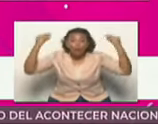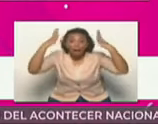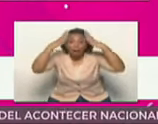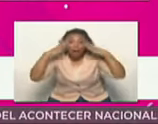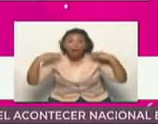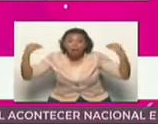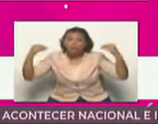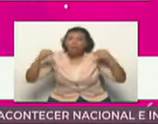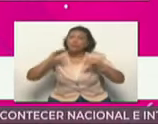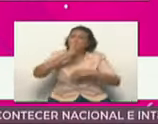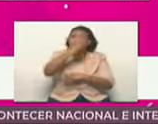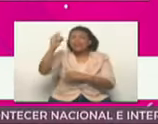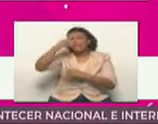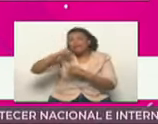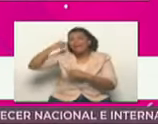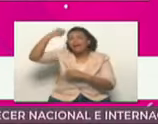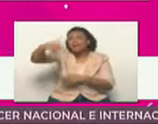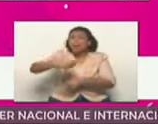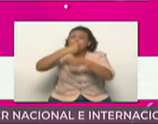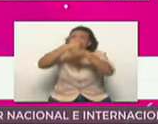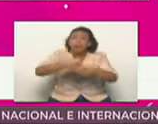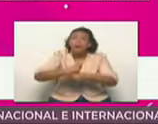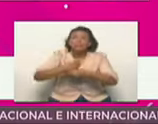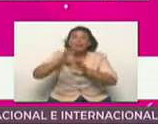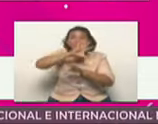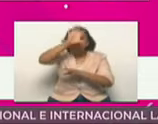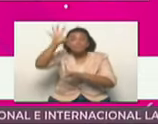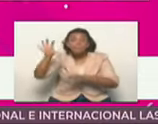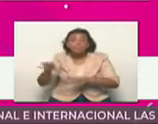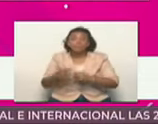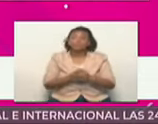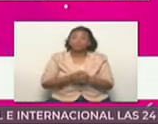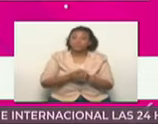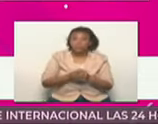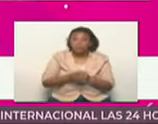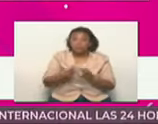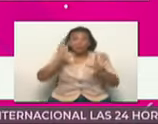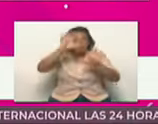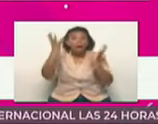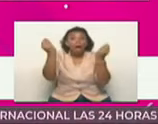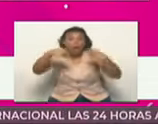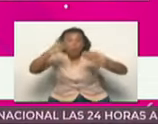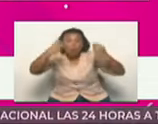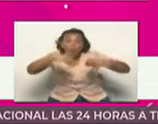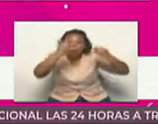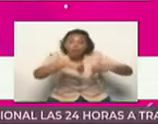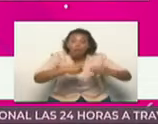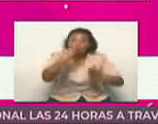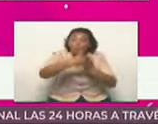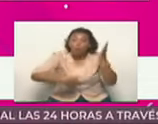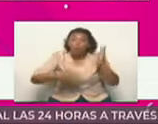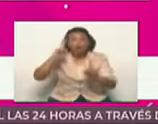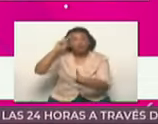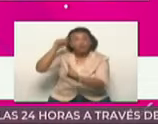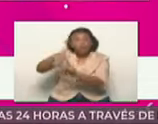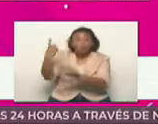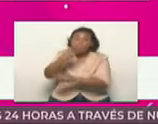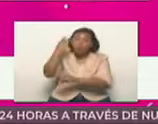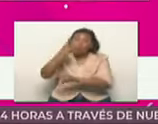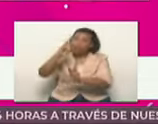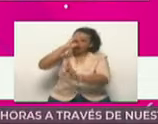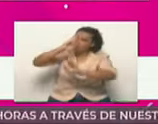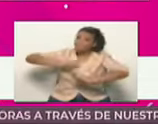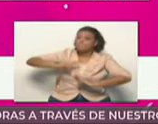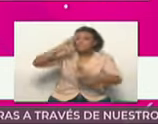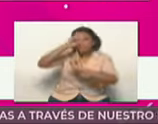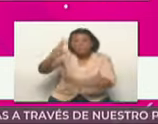mundo durante más de 20 años, el Movimiento de Países No Alineados, con varias consignas, en función de buscar un mundo de respeto